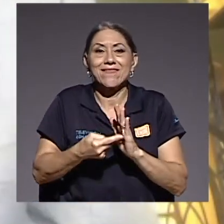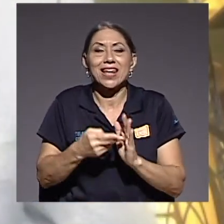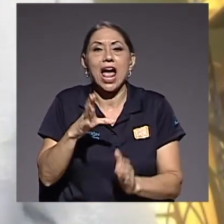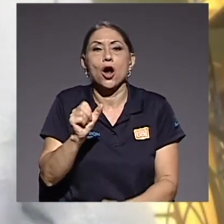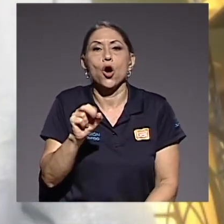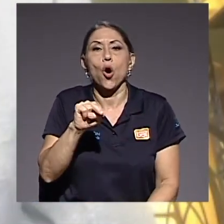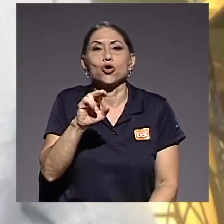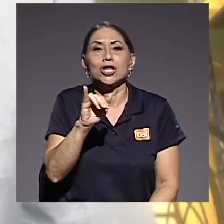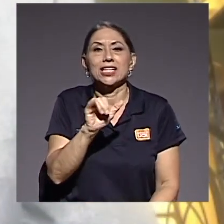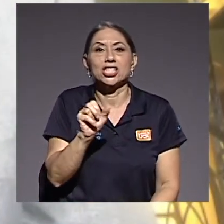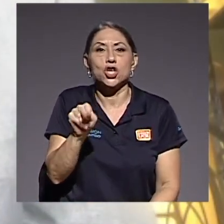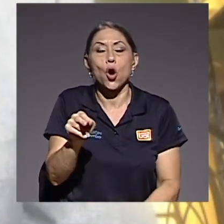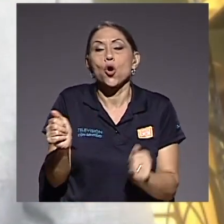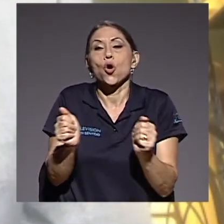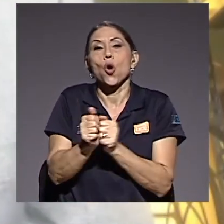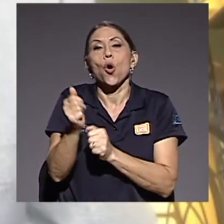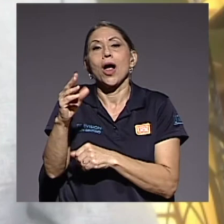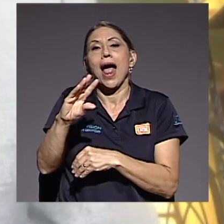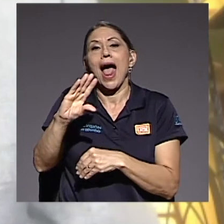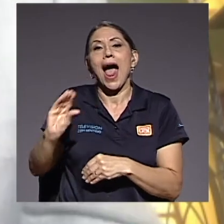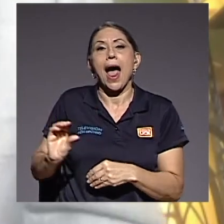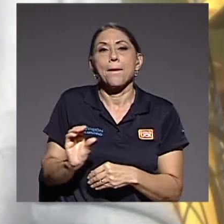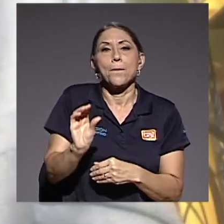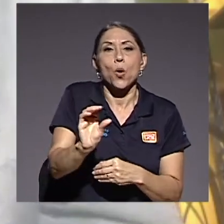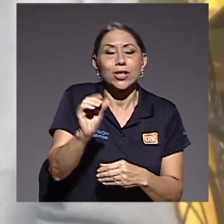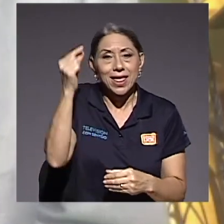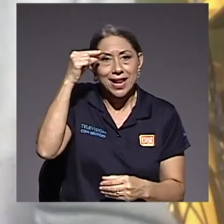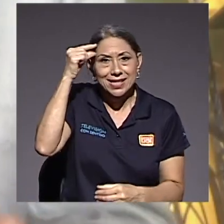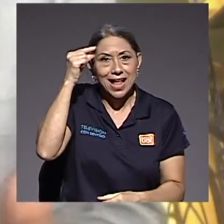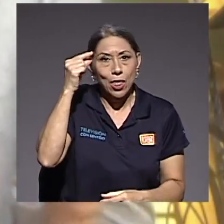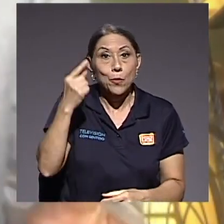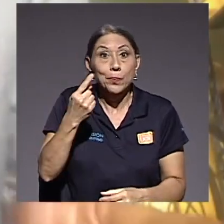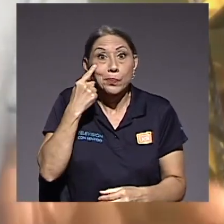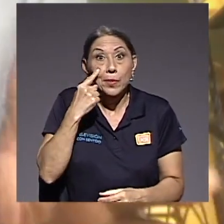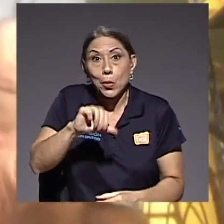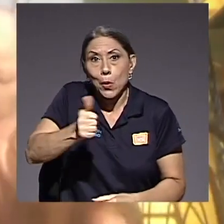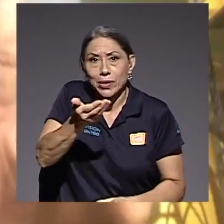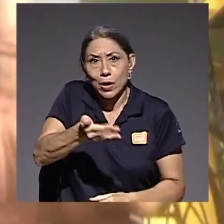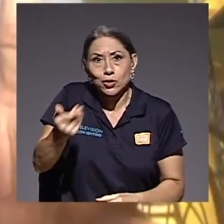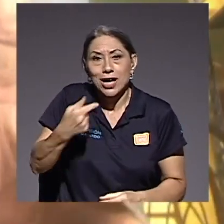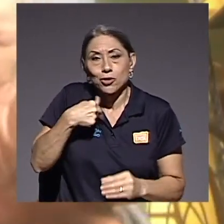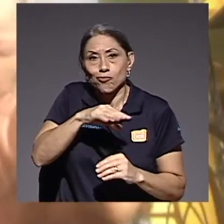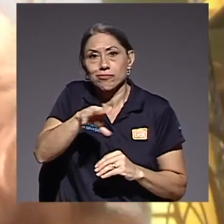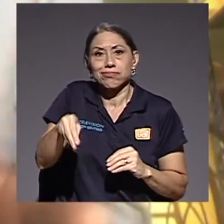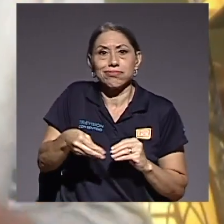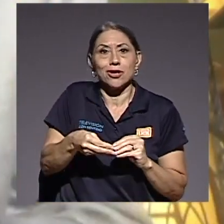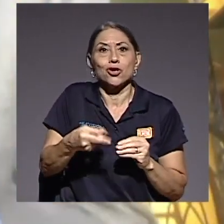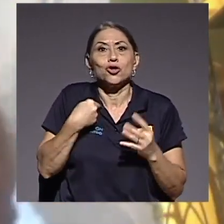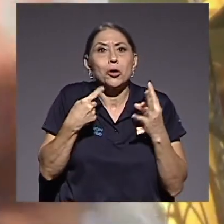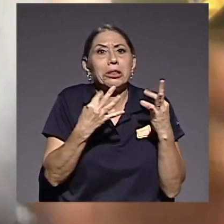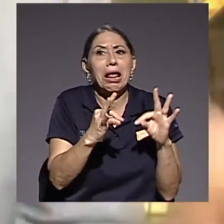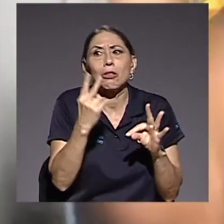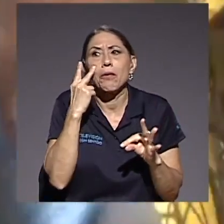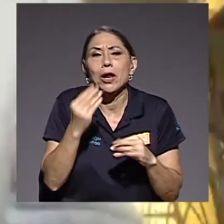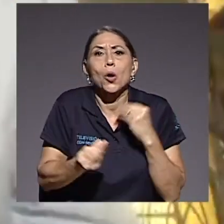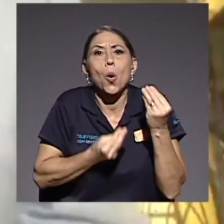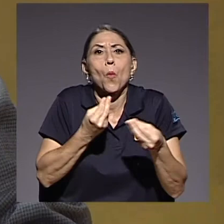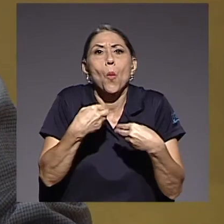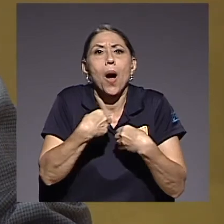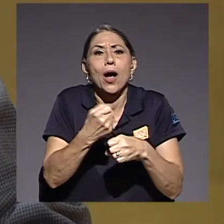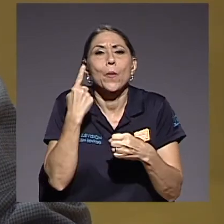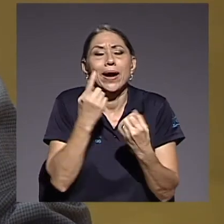le voy a contar otra cosa que es importantísima. Es que por todos lados yo trato de ver cómo hago para salvar el proyecto, pero no lo